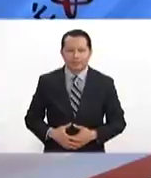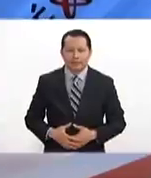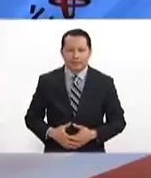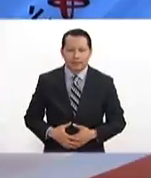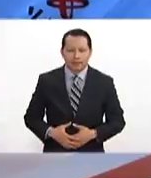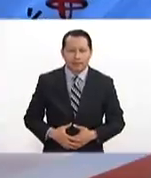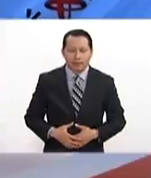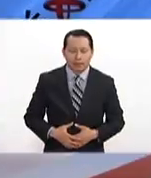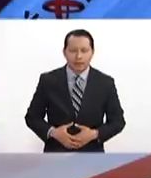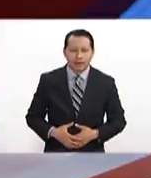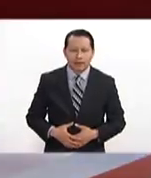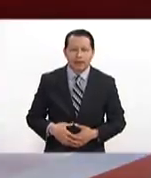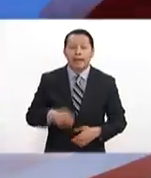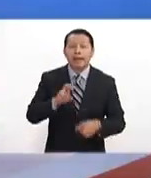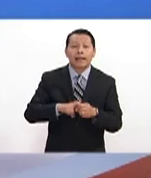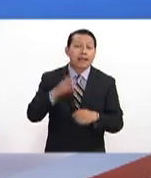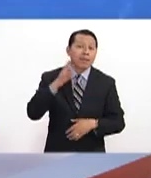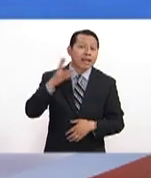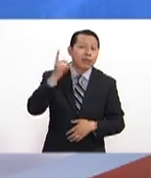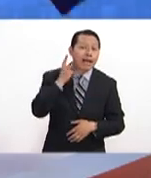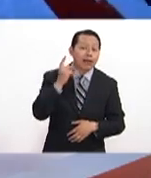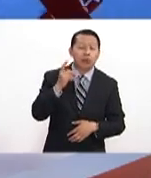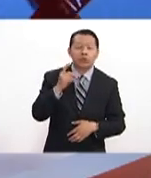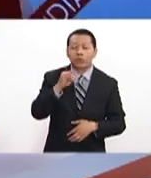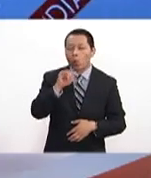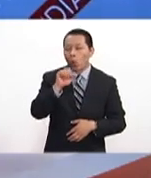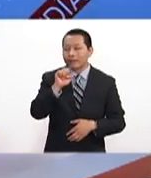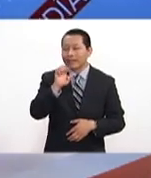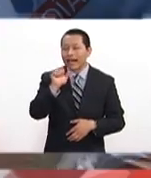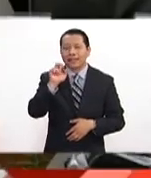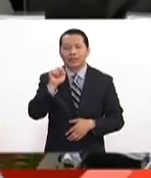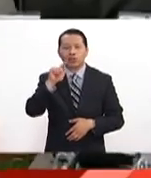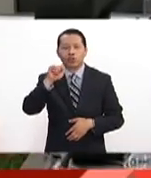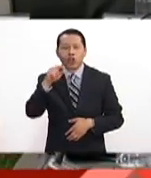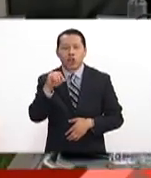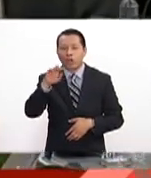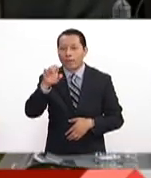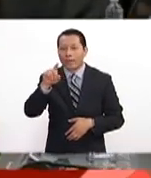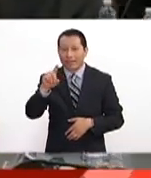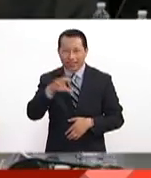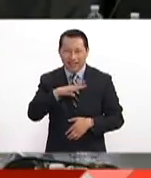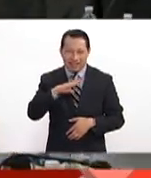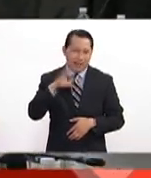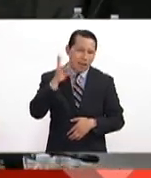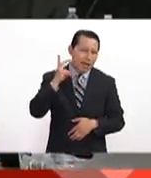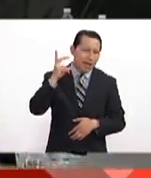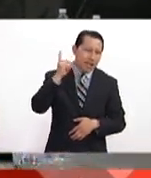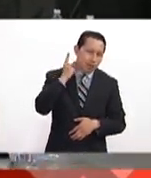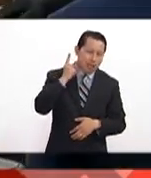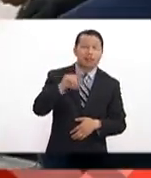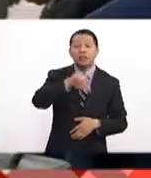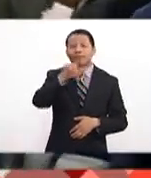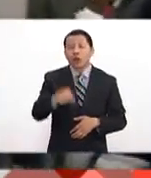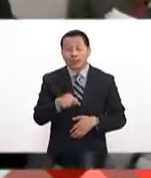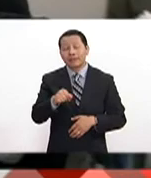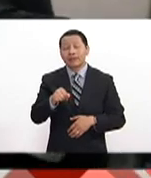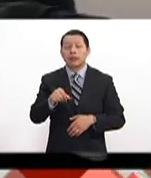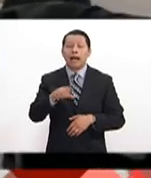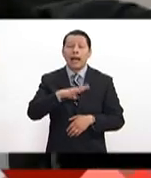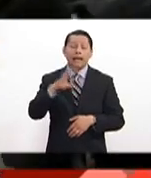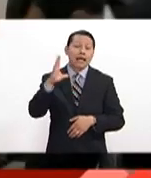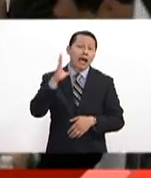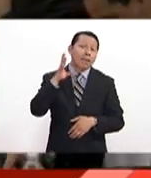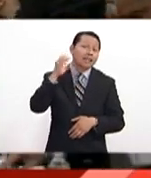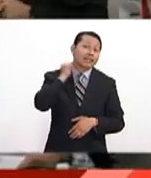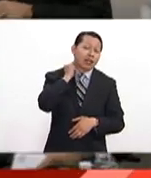Luego de estar en San Lázaro, José Antonio Meade, secretario de Hacienda, entregó el paquete económico en la Cámara de Senadores. Se explicó que el